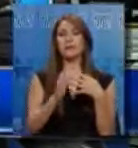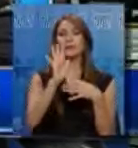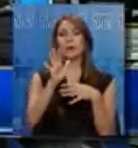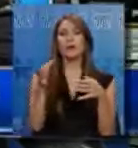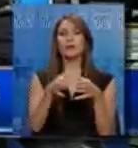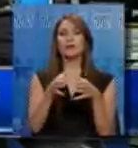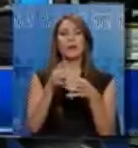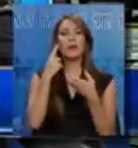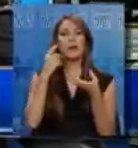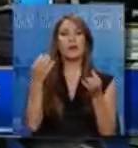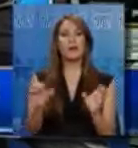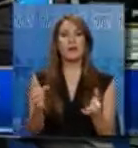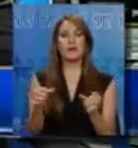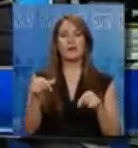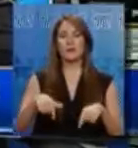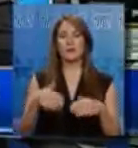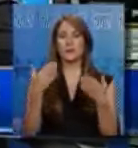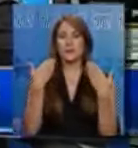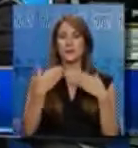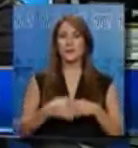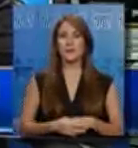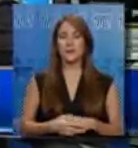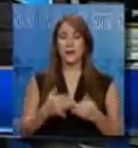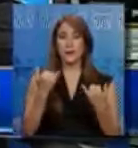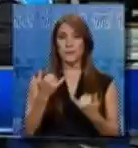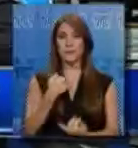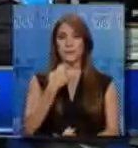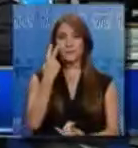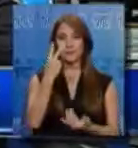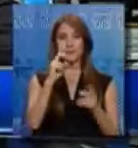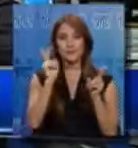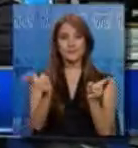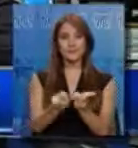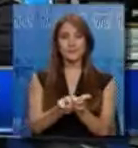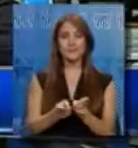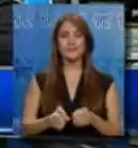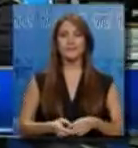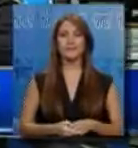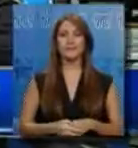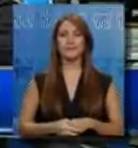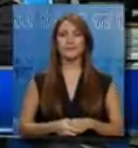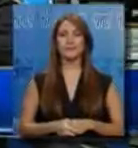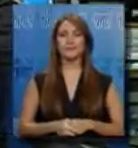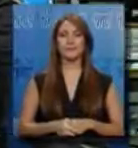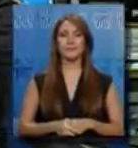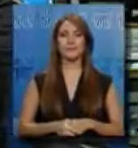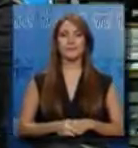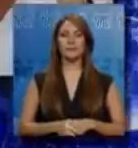de Radiodifusores en Guayaquil. Aquí tenemos para ustedes un extracto.